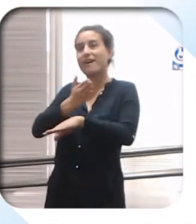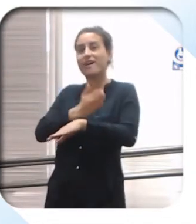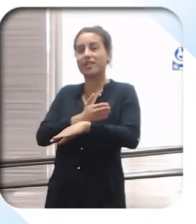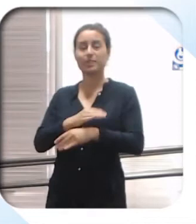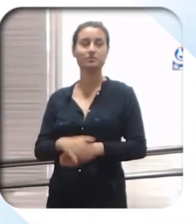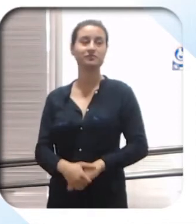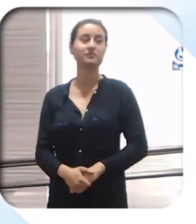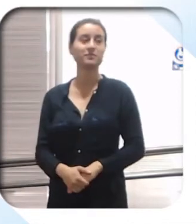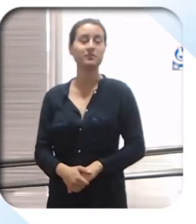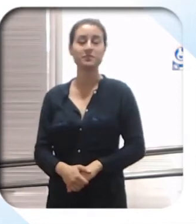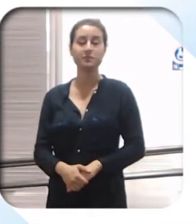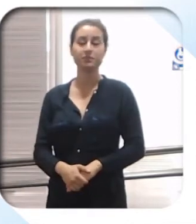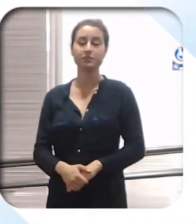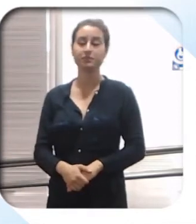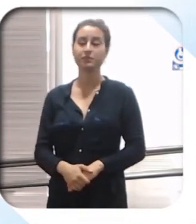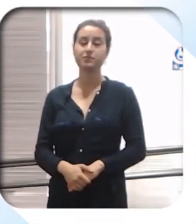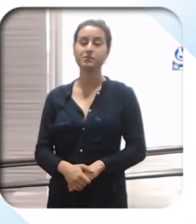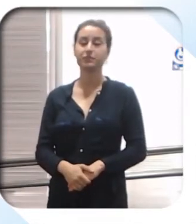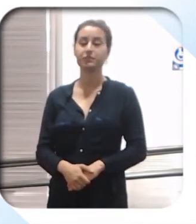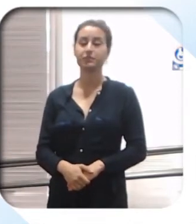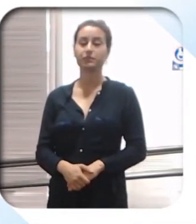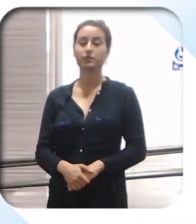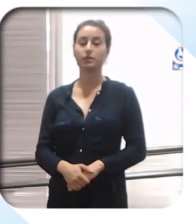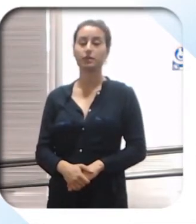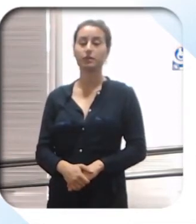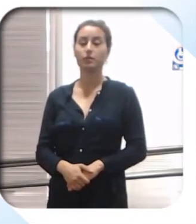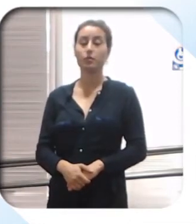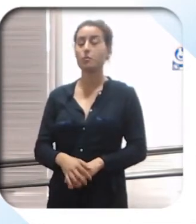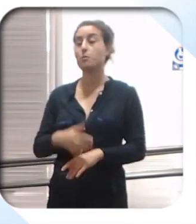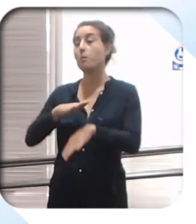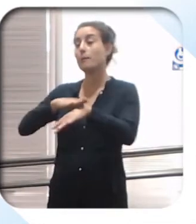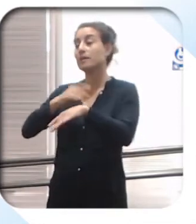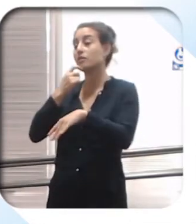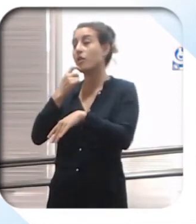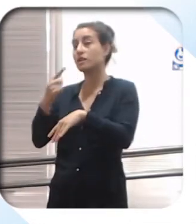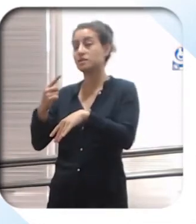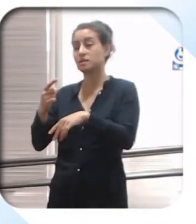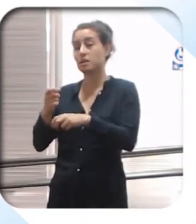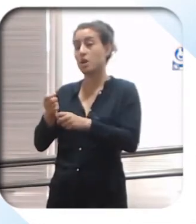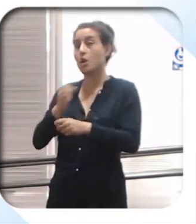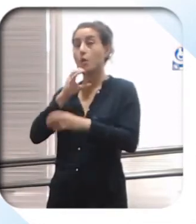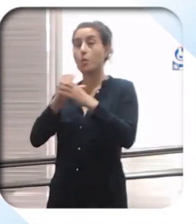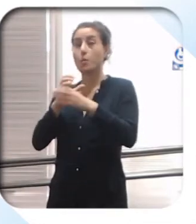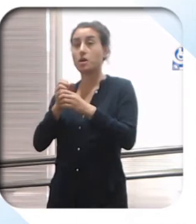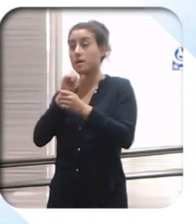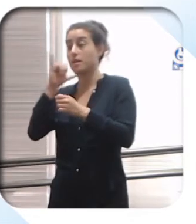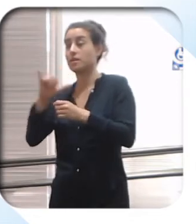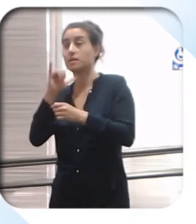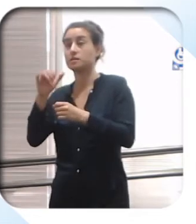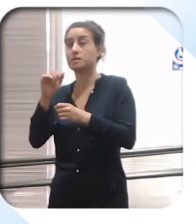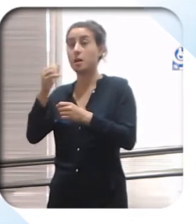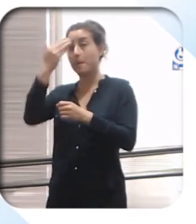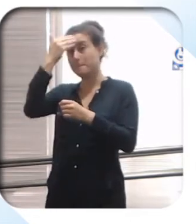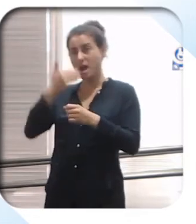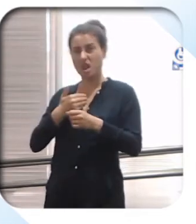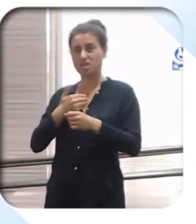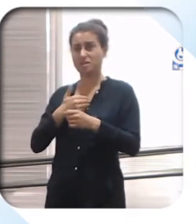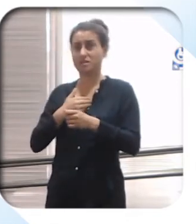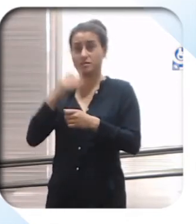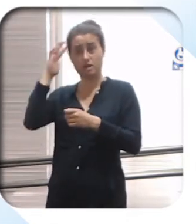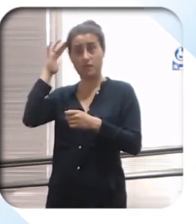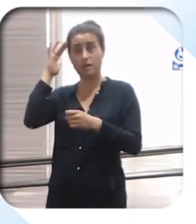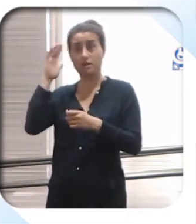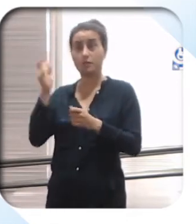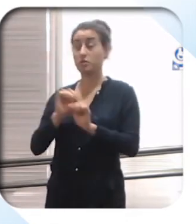¿tá? Cuando le comunican, en este caso era un parálisis cerebral severo, cuando le dan